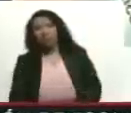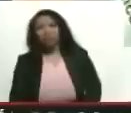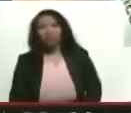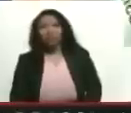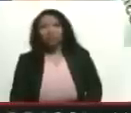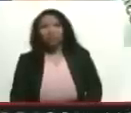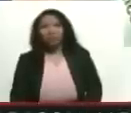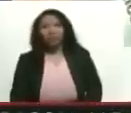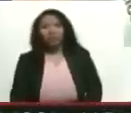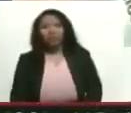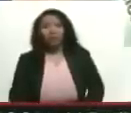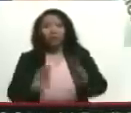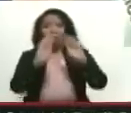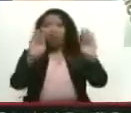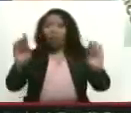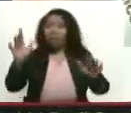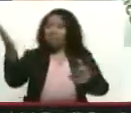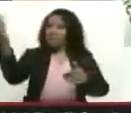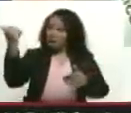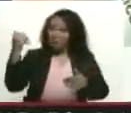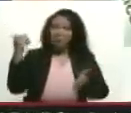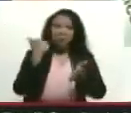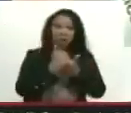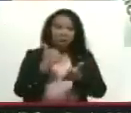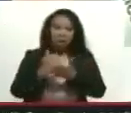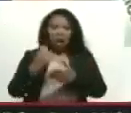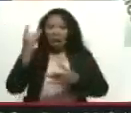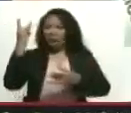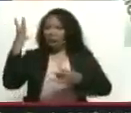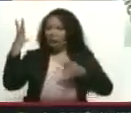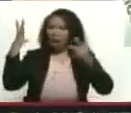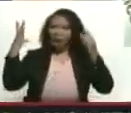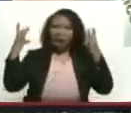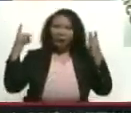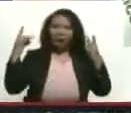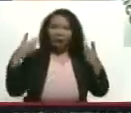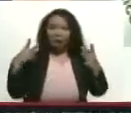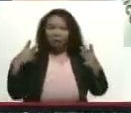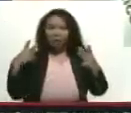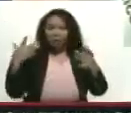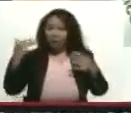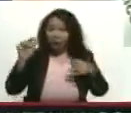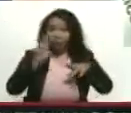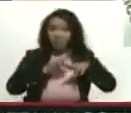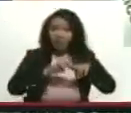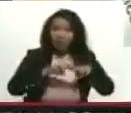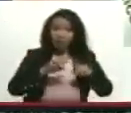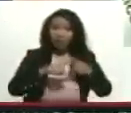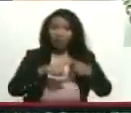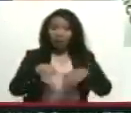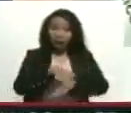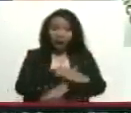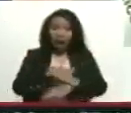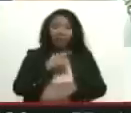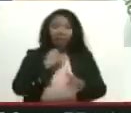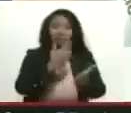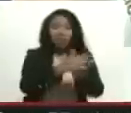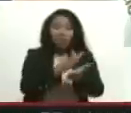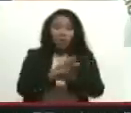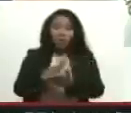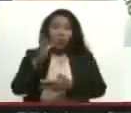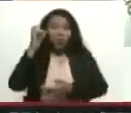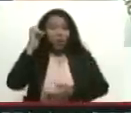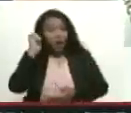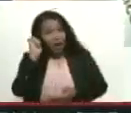es llamar a matar, es llamar a que haya niños en las calles muertos,